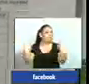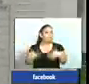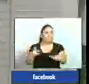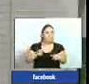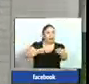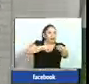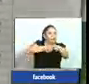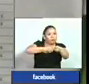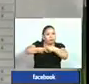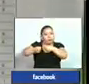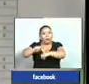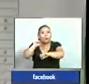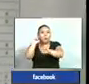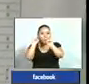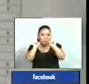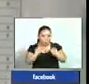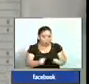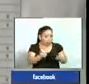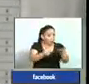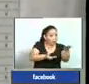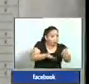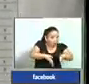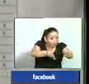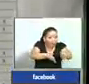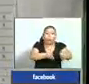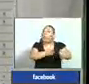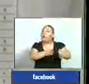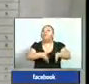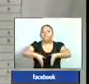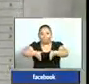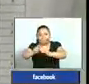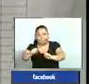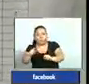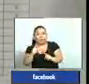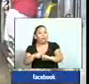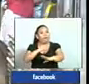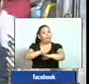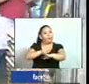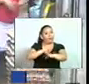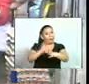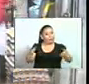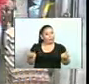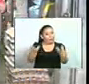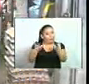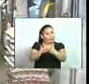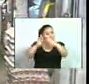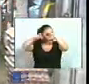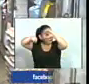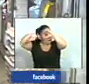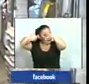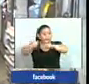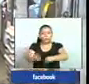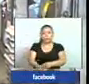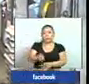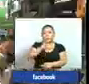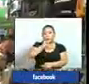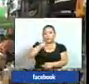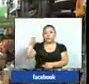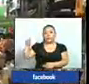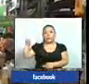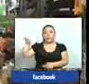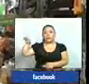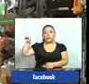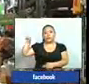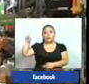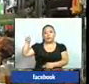control para habilitar puestos alternando pasíos y así evitar aglomeraciones. Imágenes y reporte de Néstor Hernández,